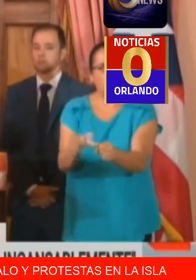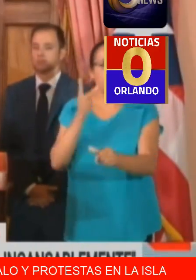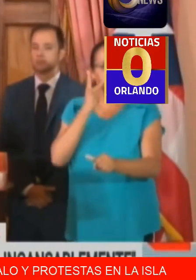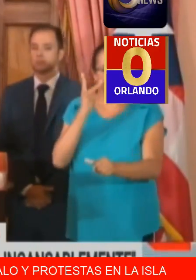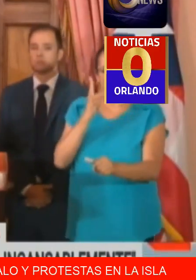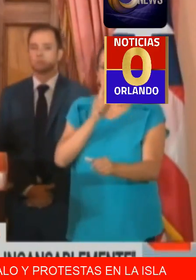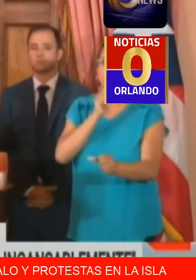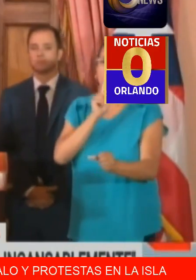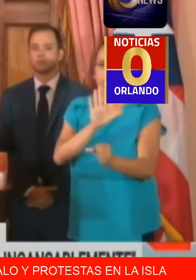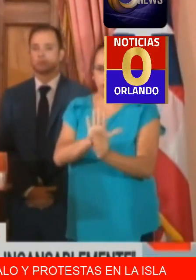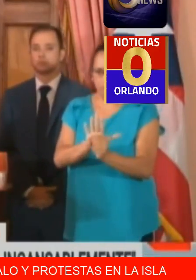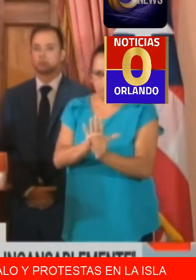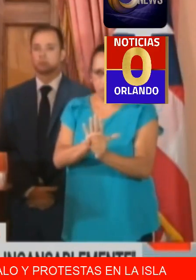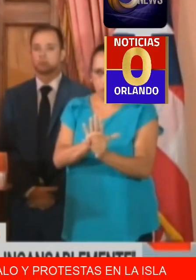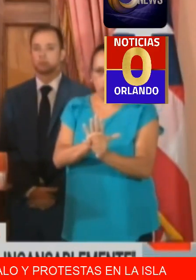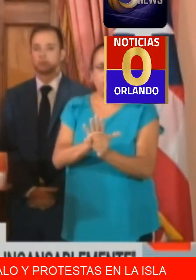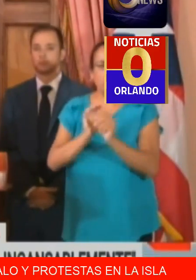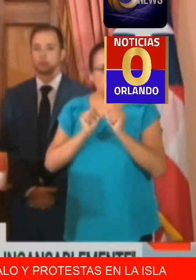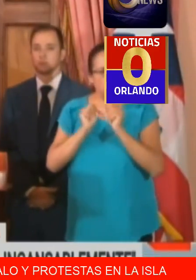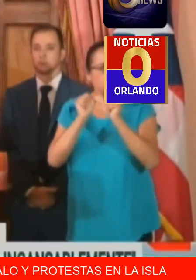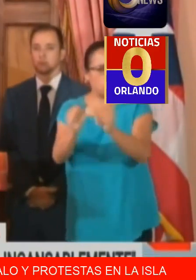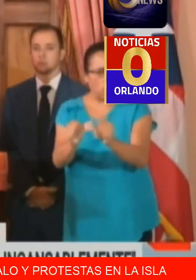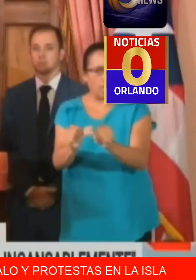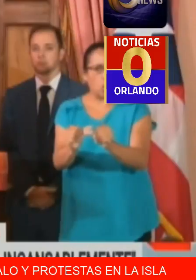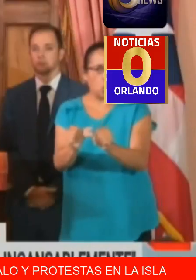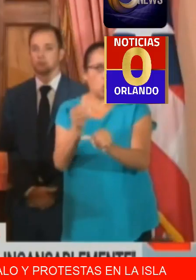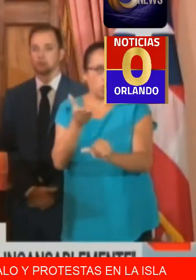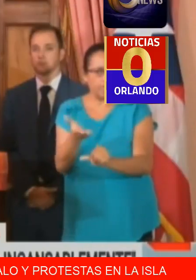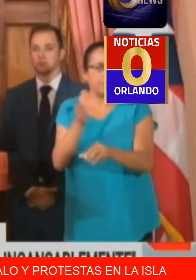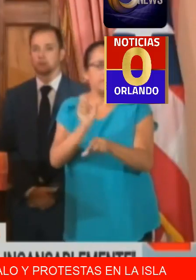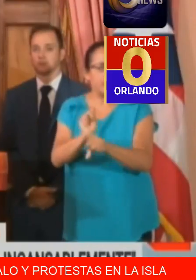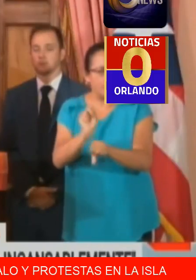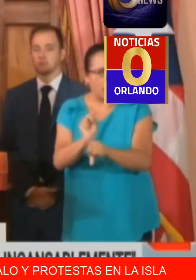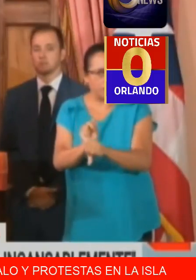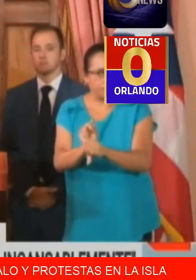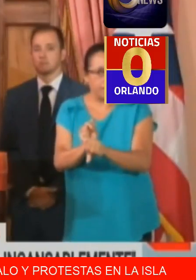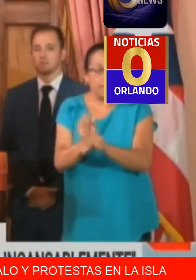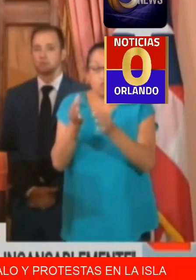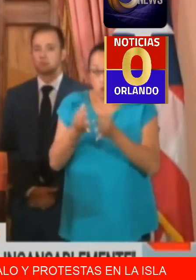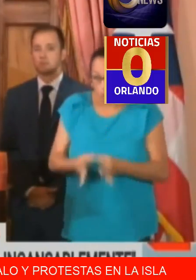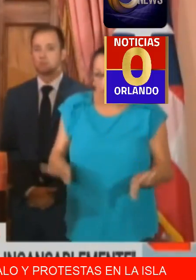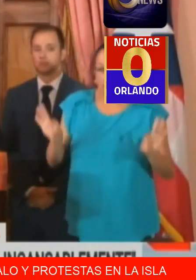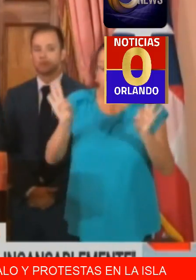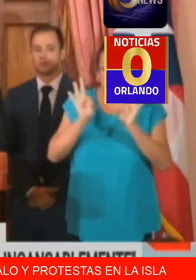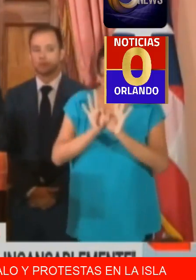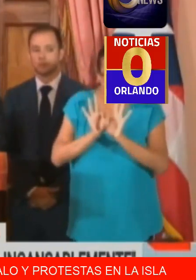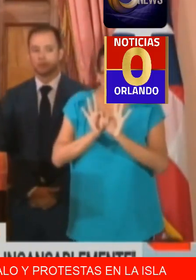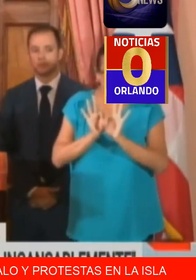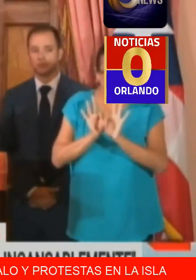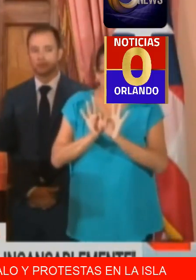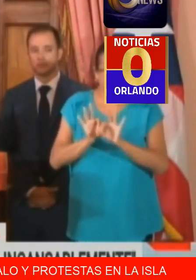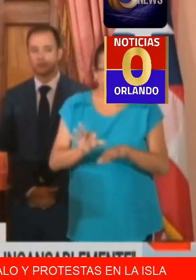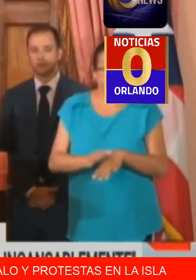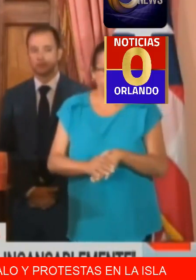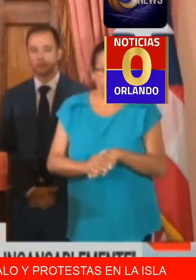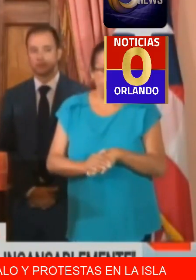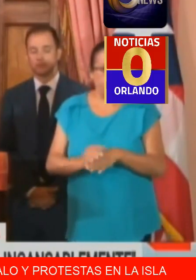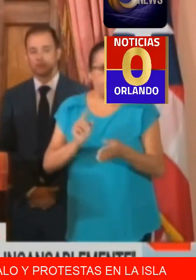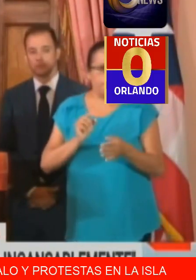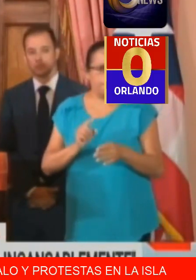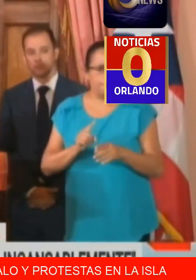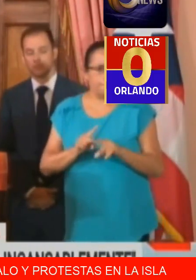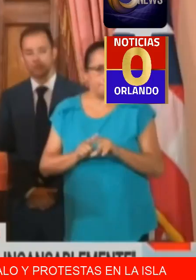de continuar ese trabajo. Y para mí, sobre todas estas cosas, eso es lo primordial y lo más importante. Sí, usted disculpe,